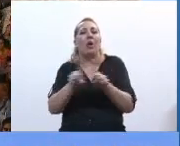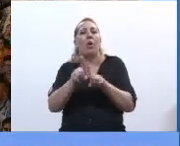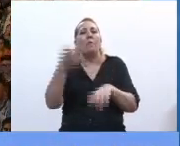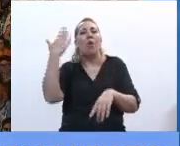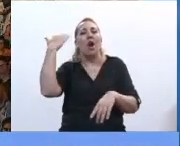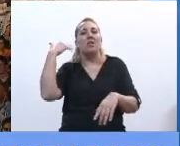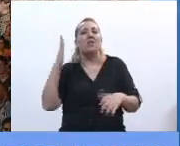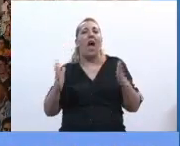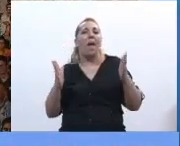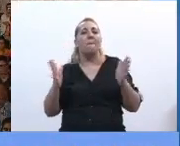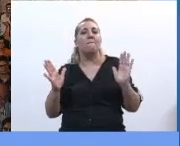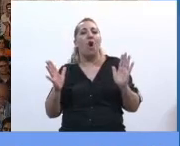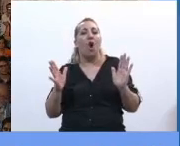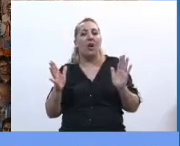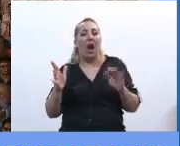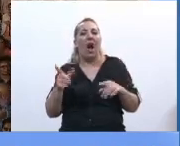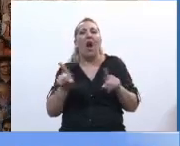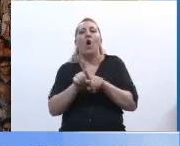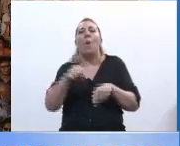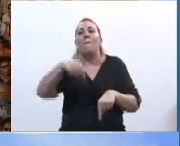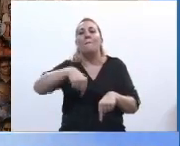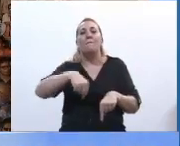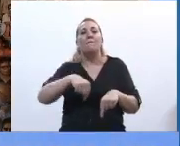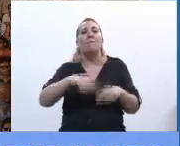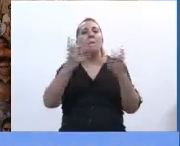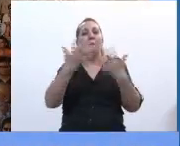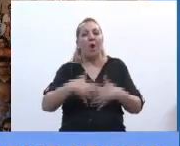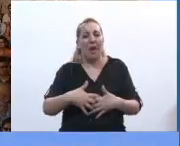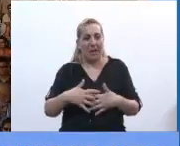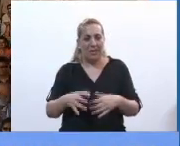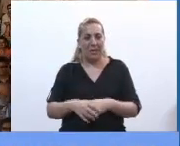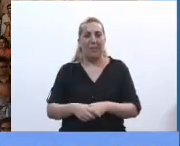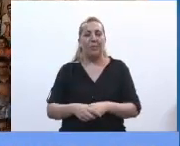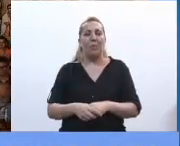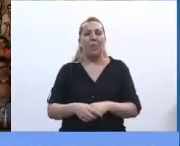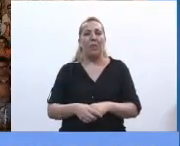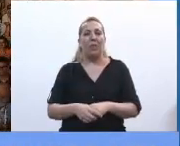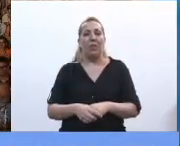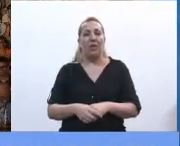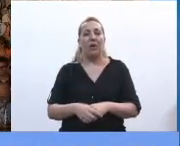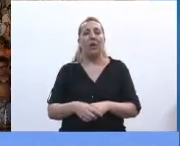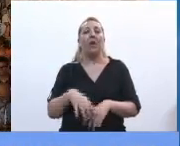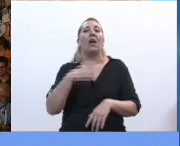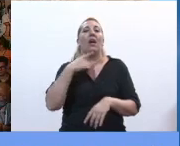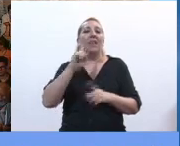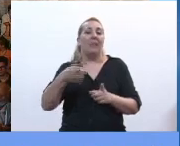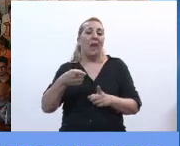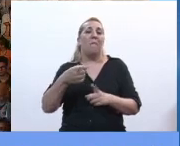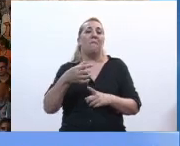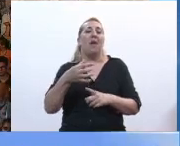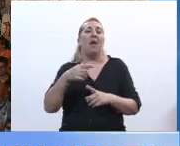la misma al mismo ataque que lo que tiene hoy este proyecto de liu